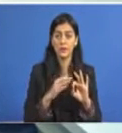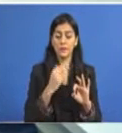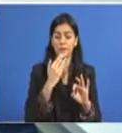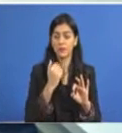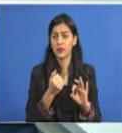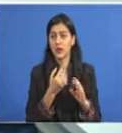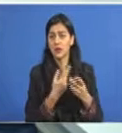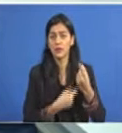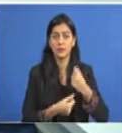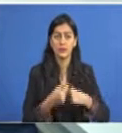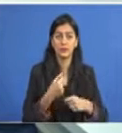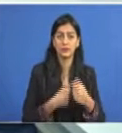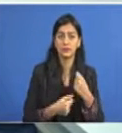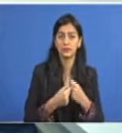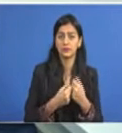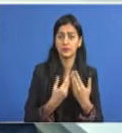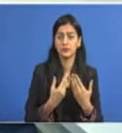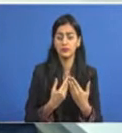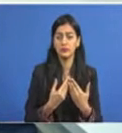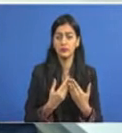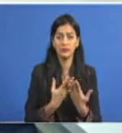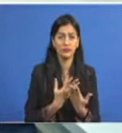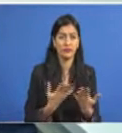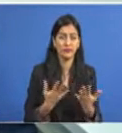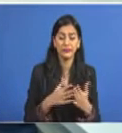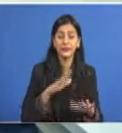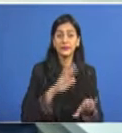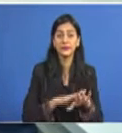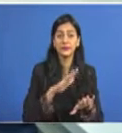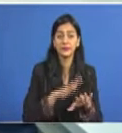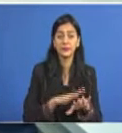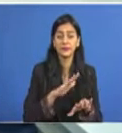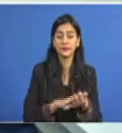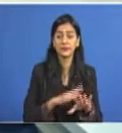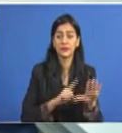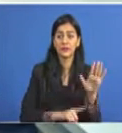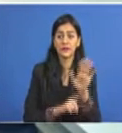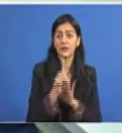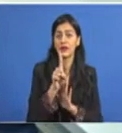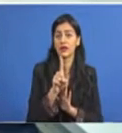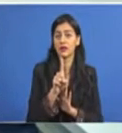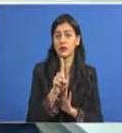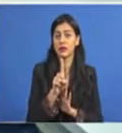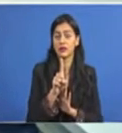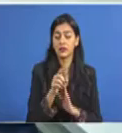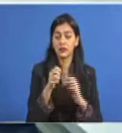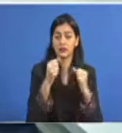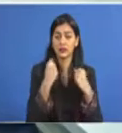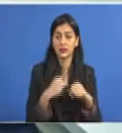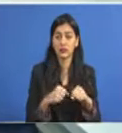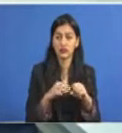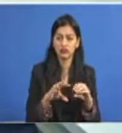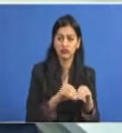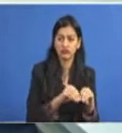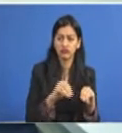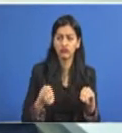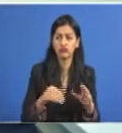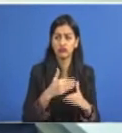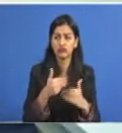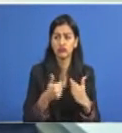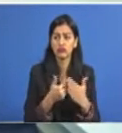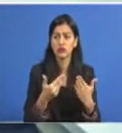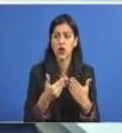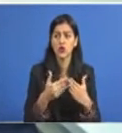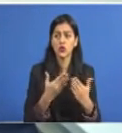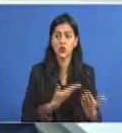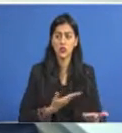mercado innumerables herramientas que permiten el desarrollo de poder ubicar estos servicios y contextos en